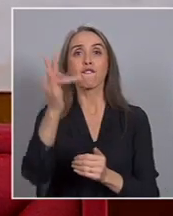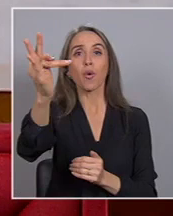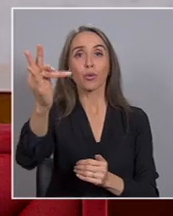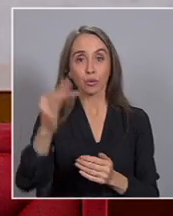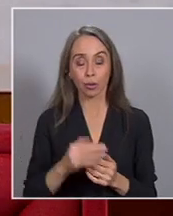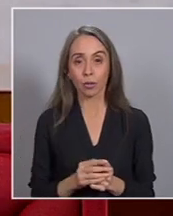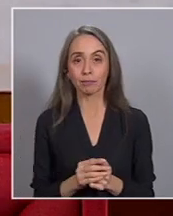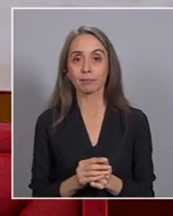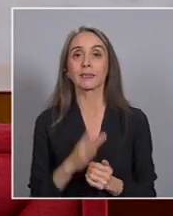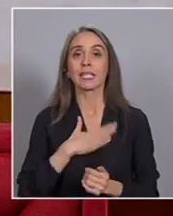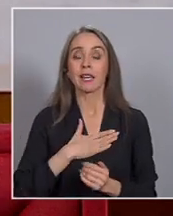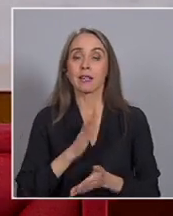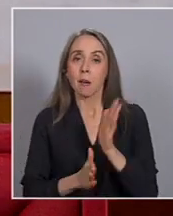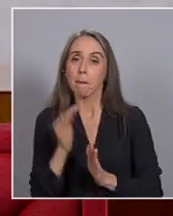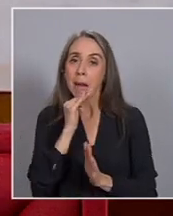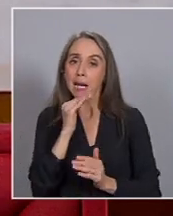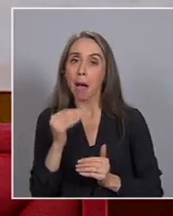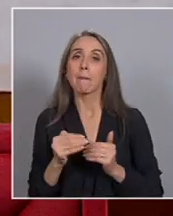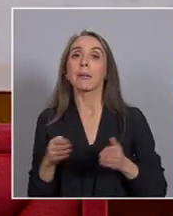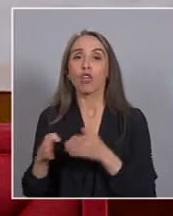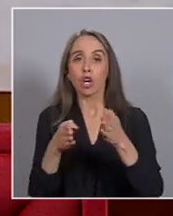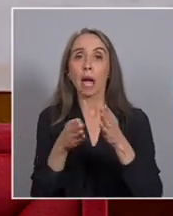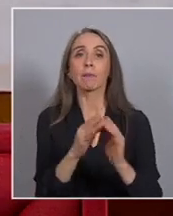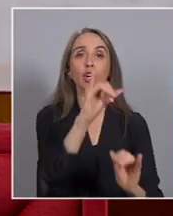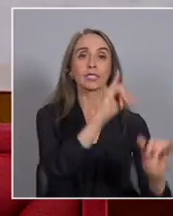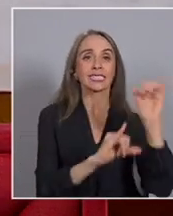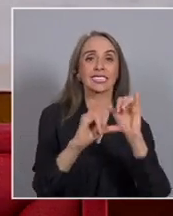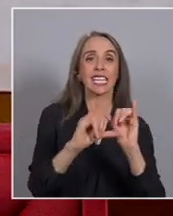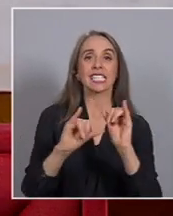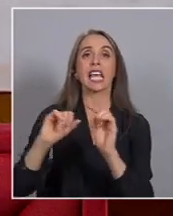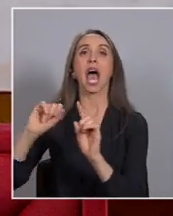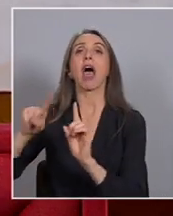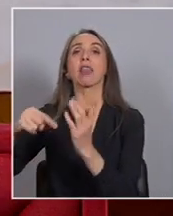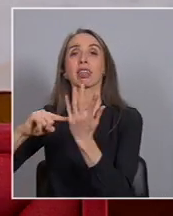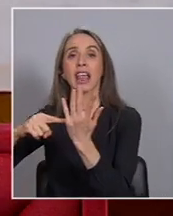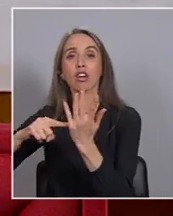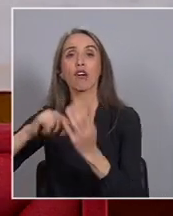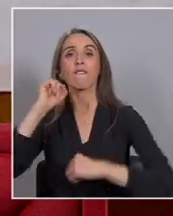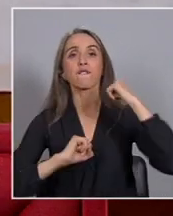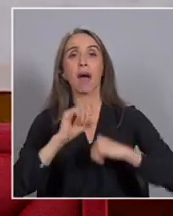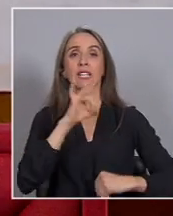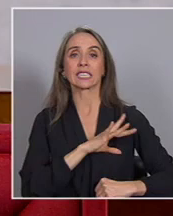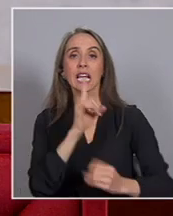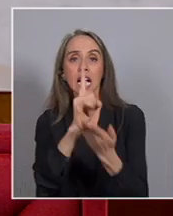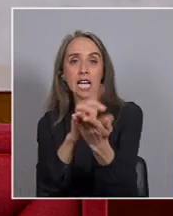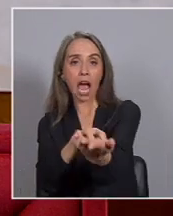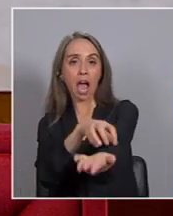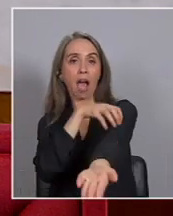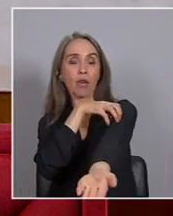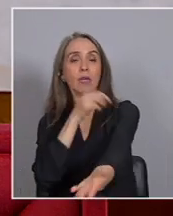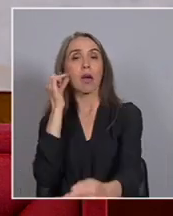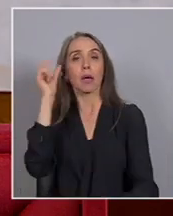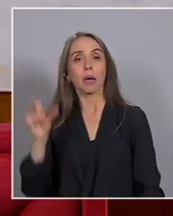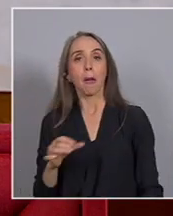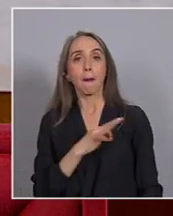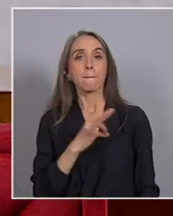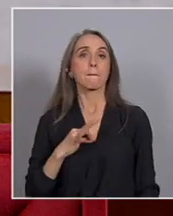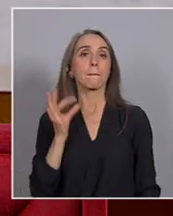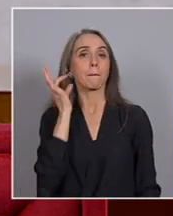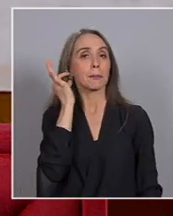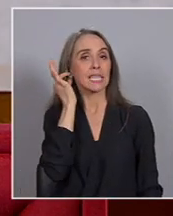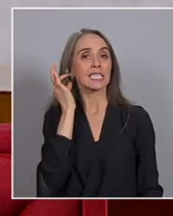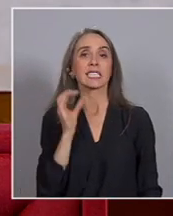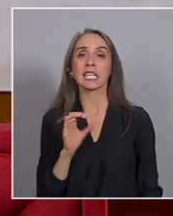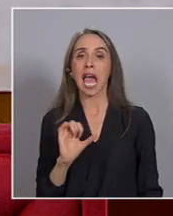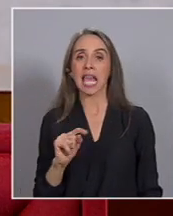Queremos acelerar el camino para que exista ciencia y tecnología hecha en Chile, en cada región del país, y ahí nuestra ministra Isene Echeverri